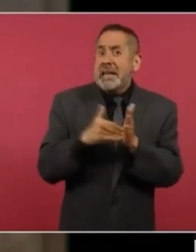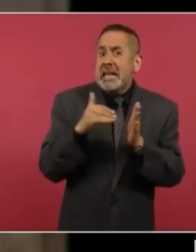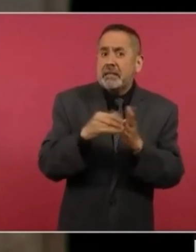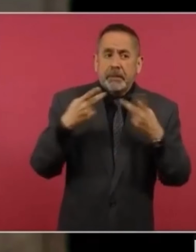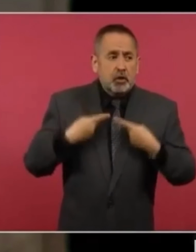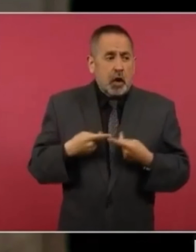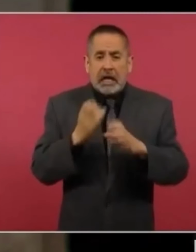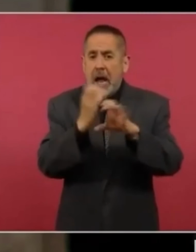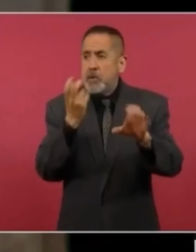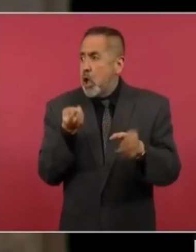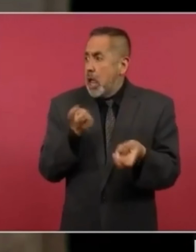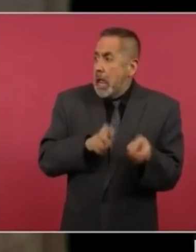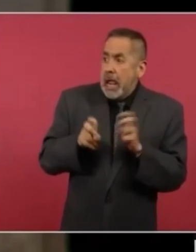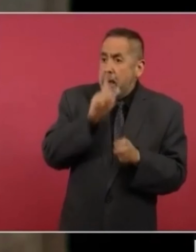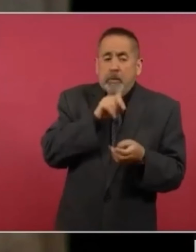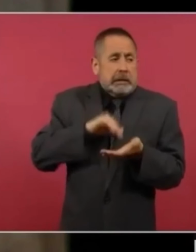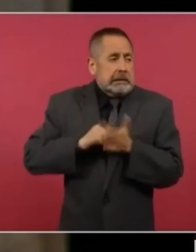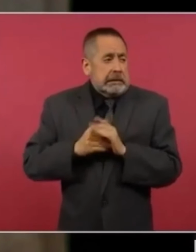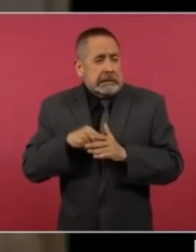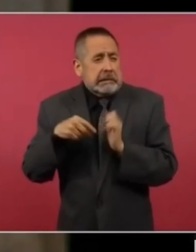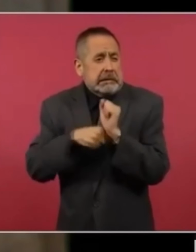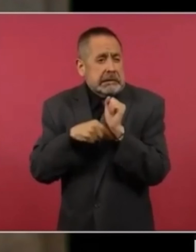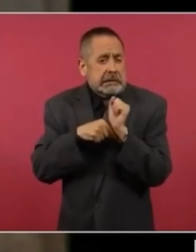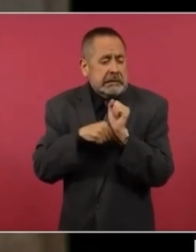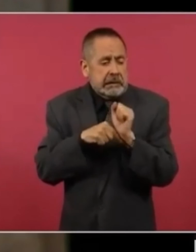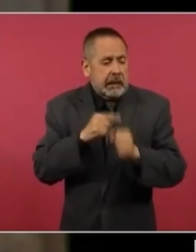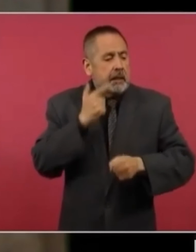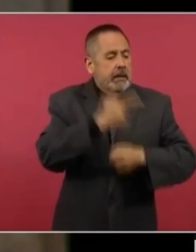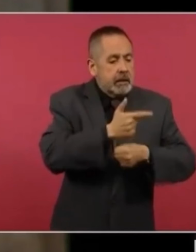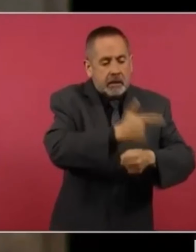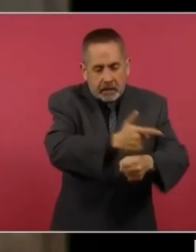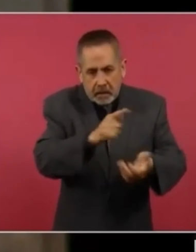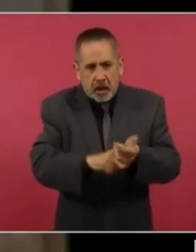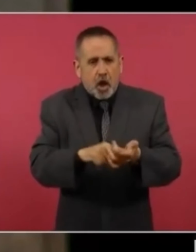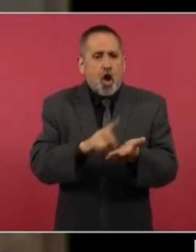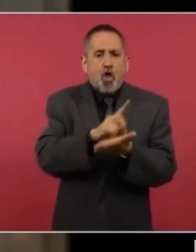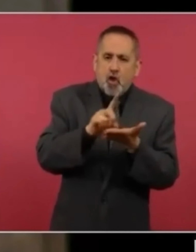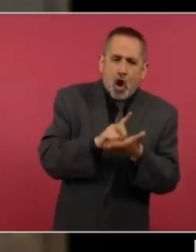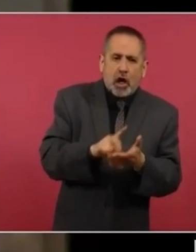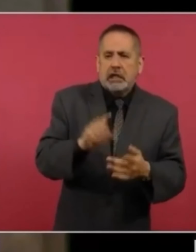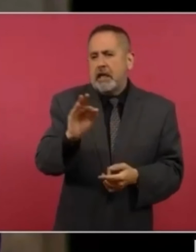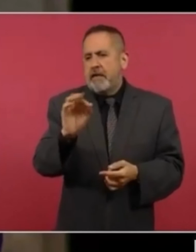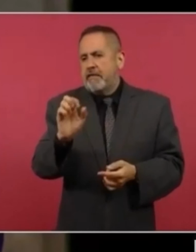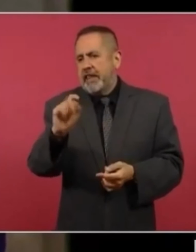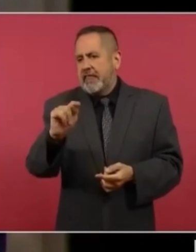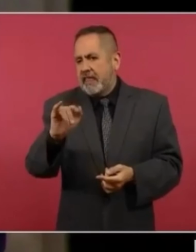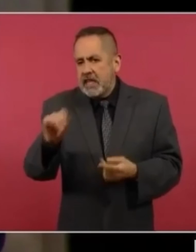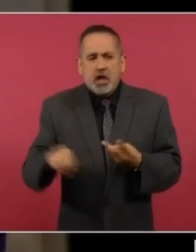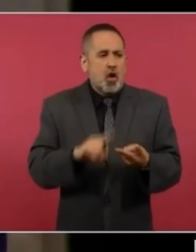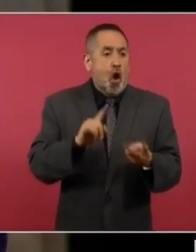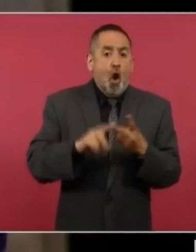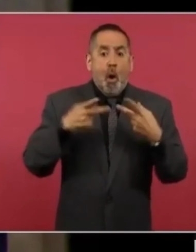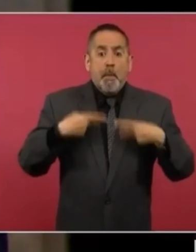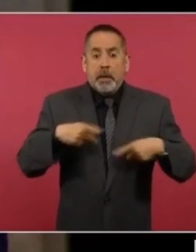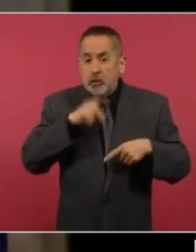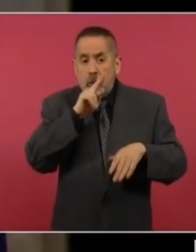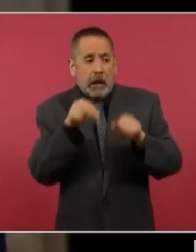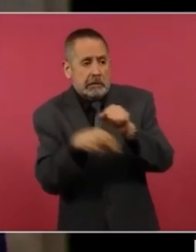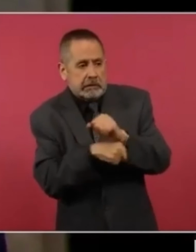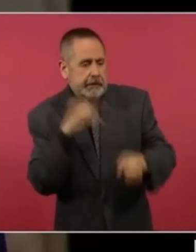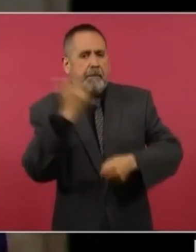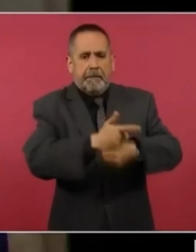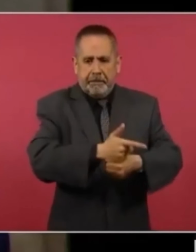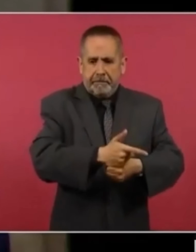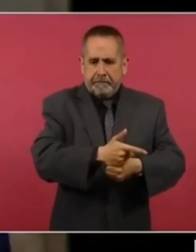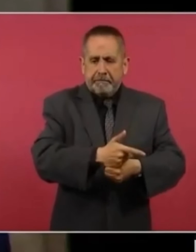para el comercio legal. Y queremos determinar si adentro hay drogas, fentanilo o personas que las están traficando por la frontera. Y vamos